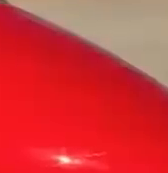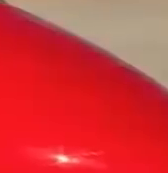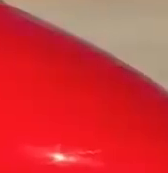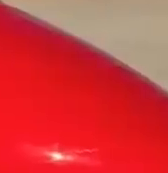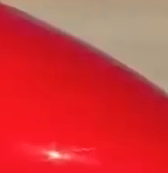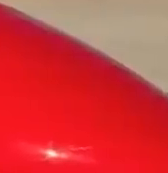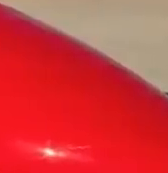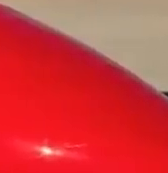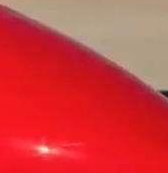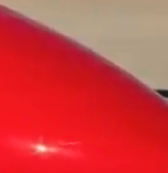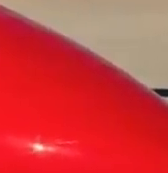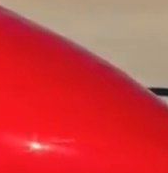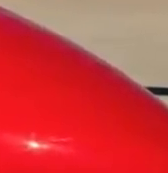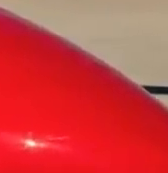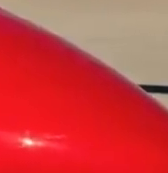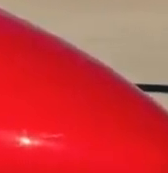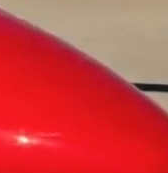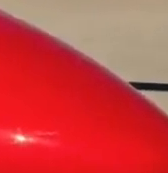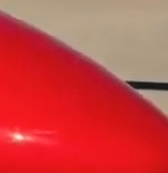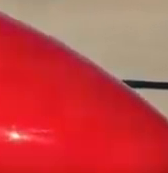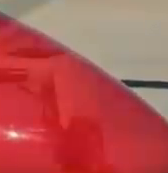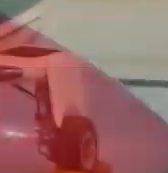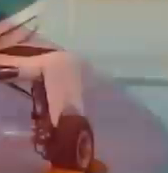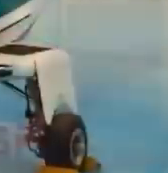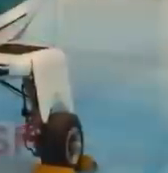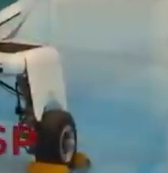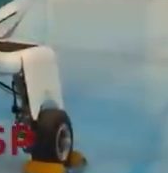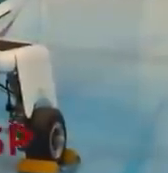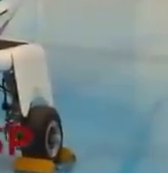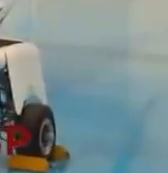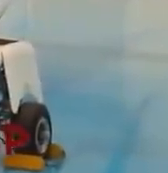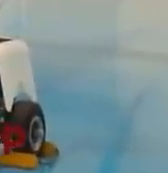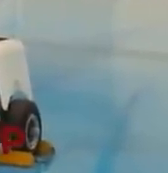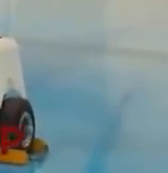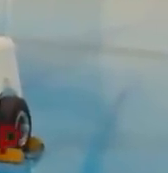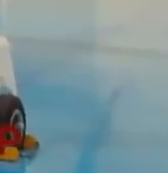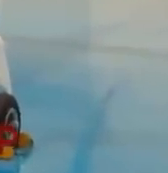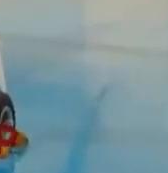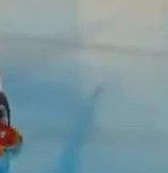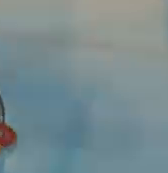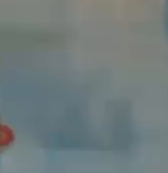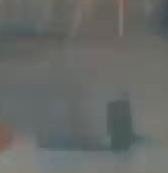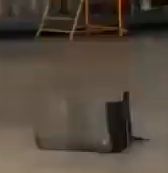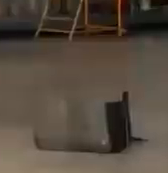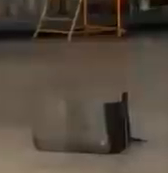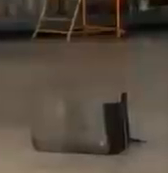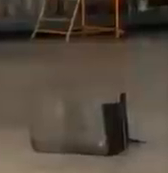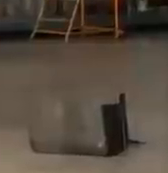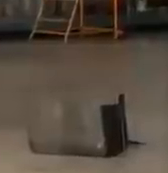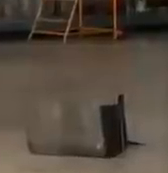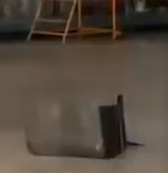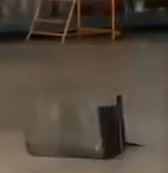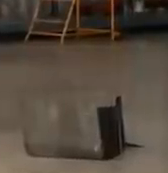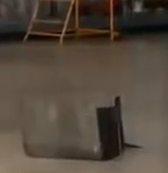se identificó que 72 de ellas son susceptibles de enajenación.